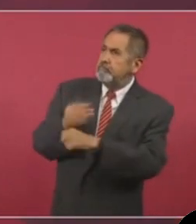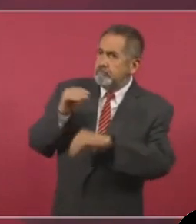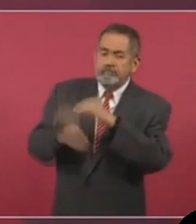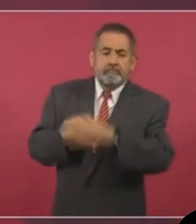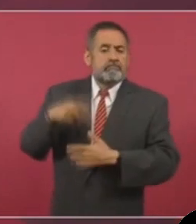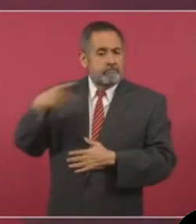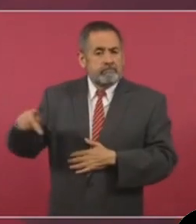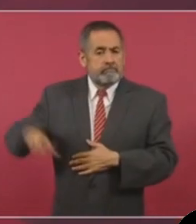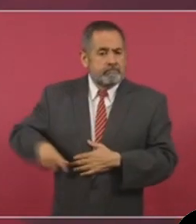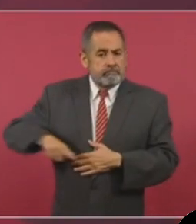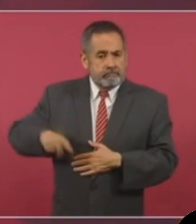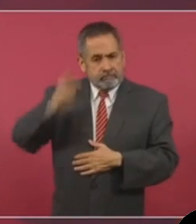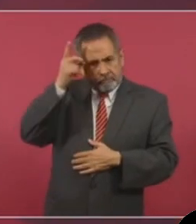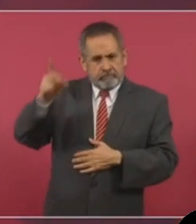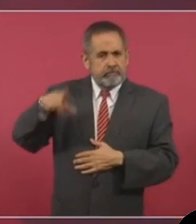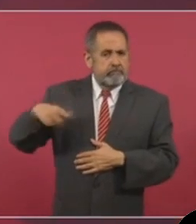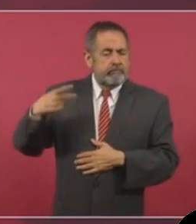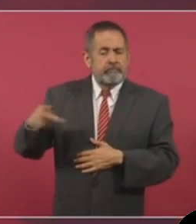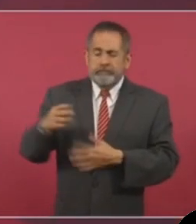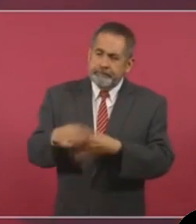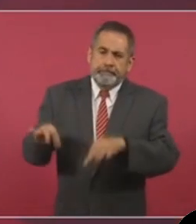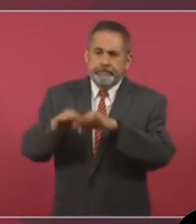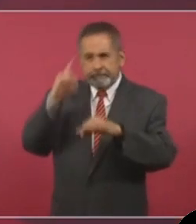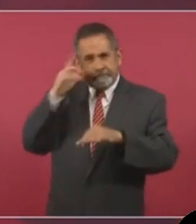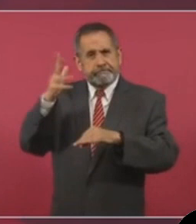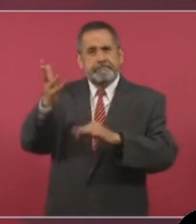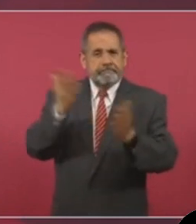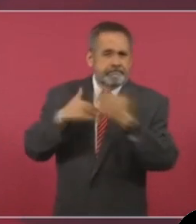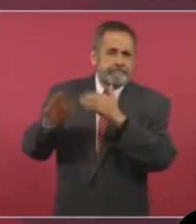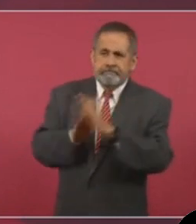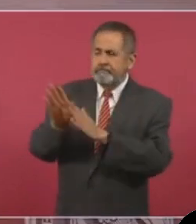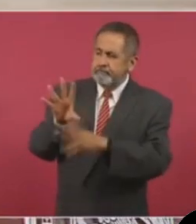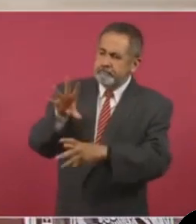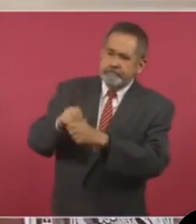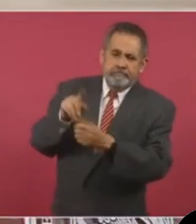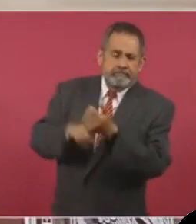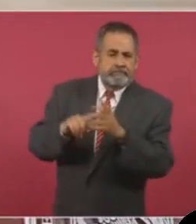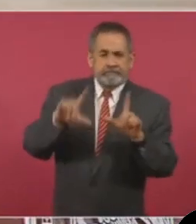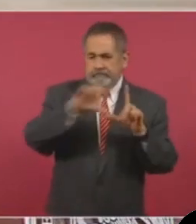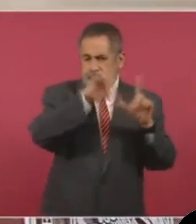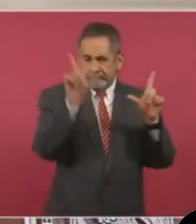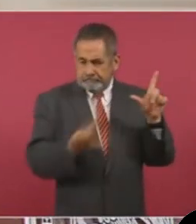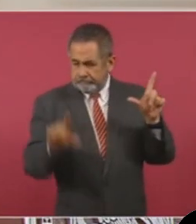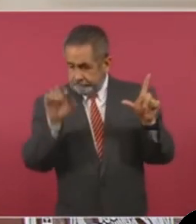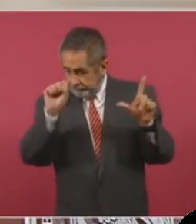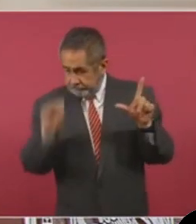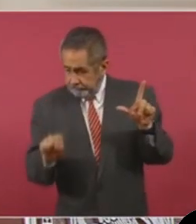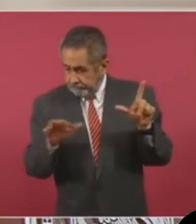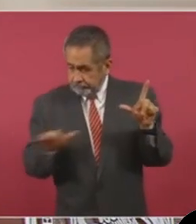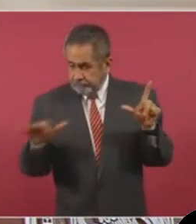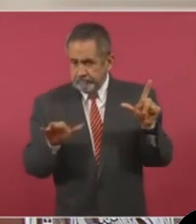públicas muy importantes para el desarrollo del sureste y